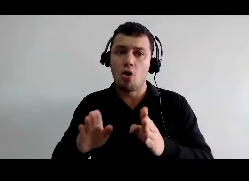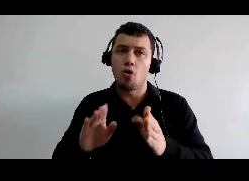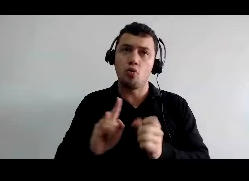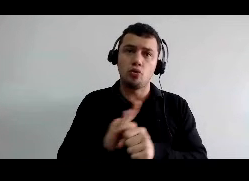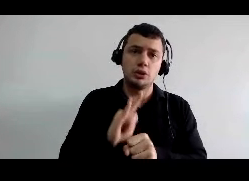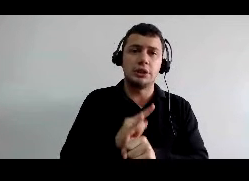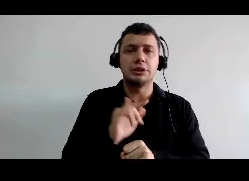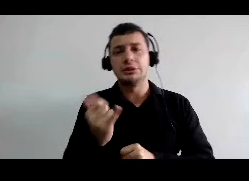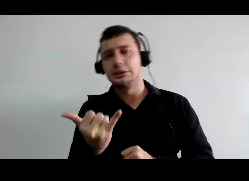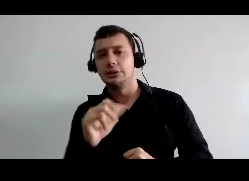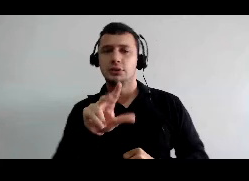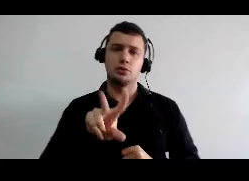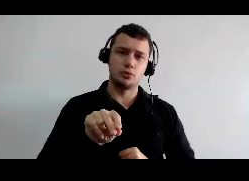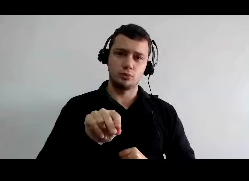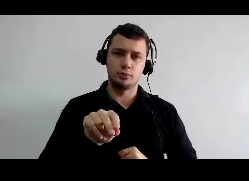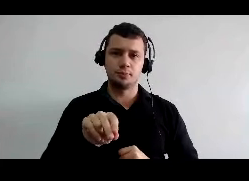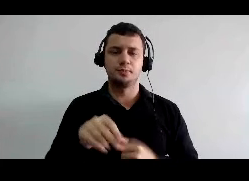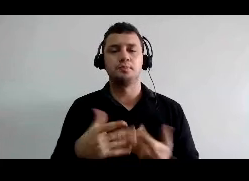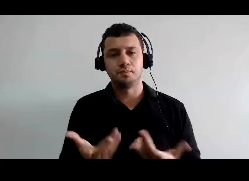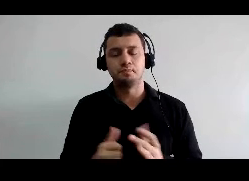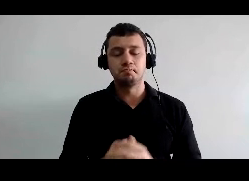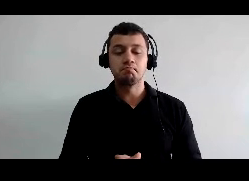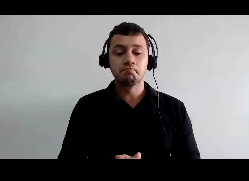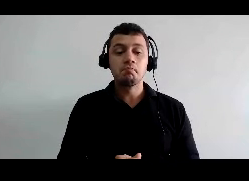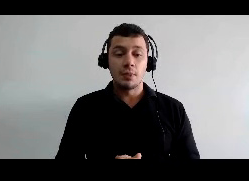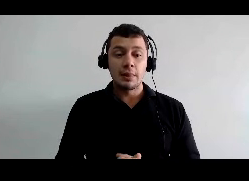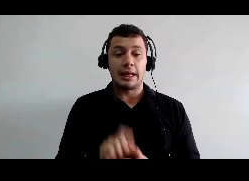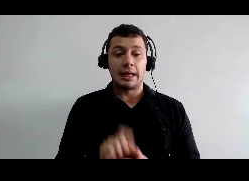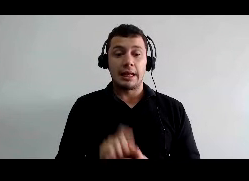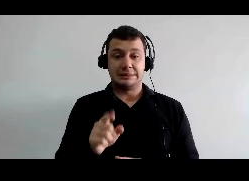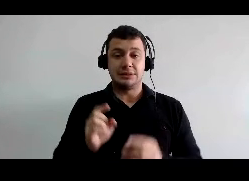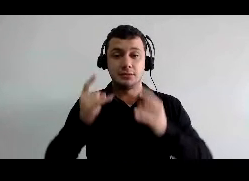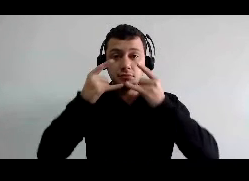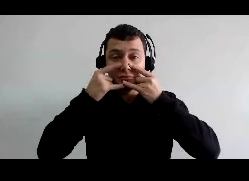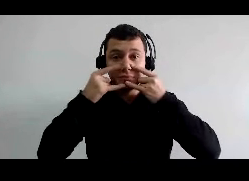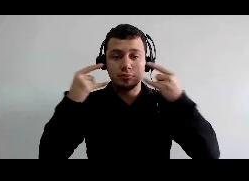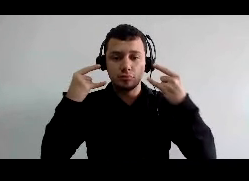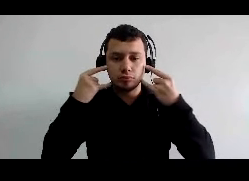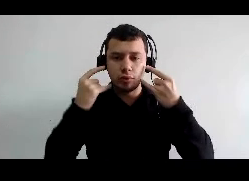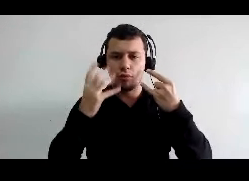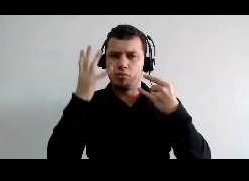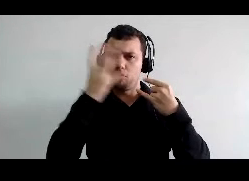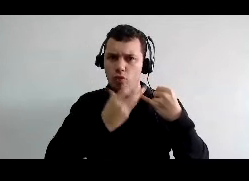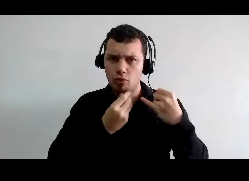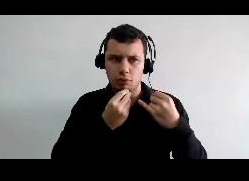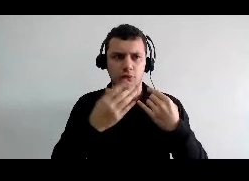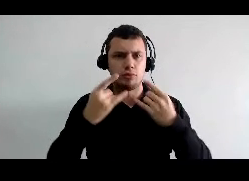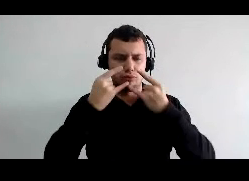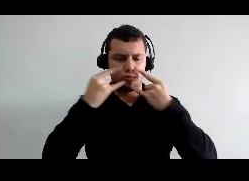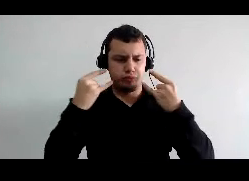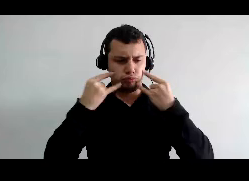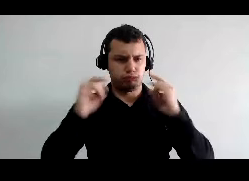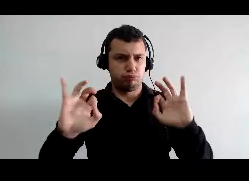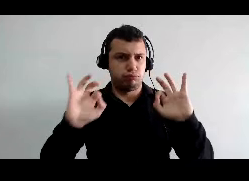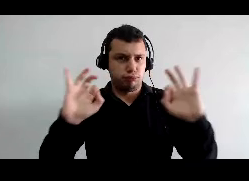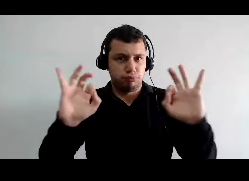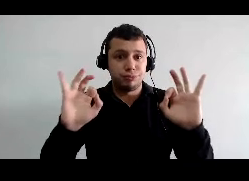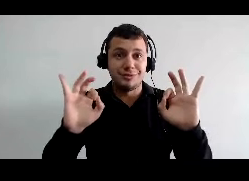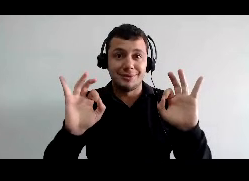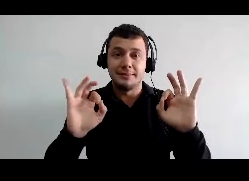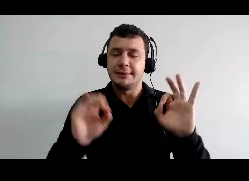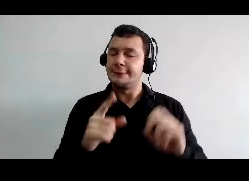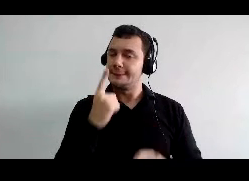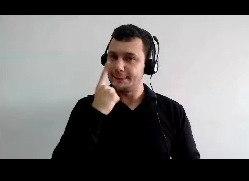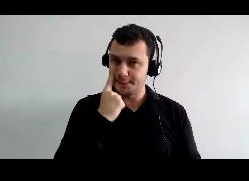estas mascarillas o respiradores media cara que los vemos que son bonitos, se ven muy chéveres, es importante tener en cuenta los